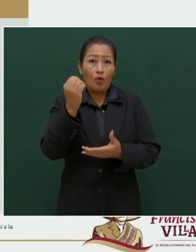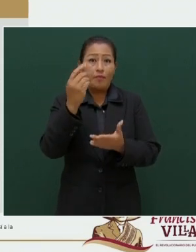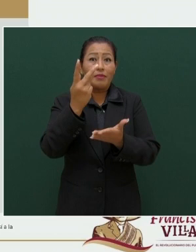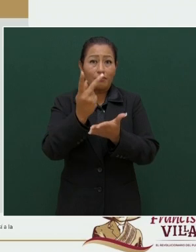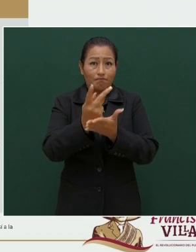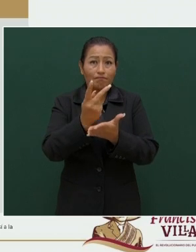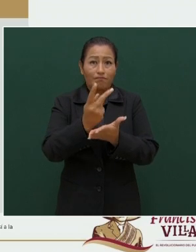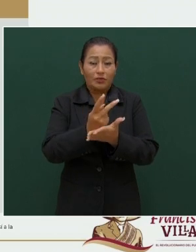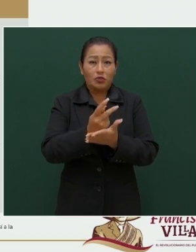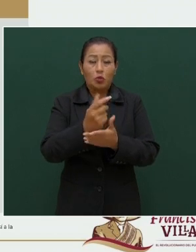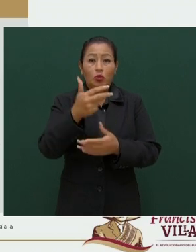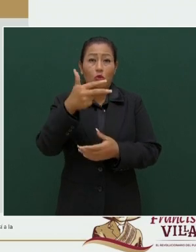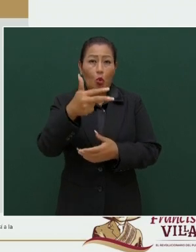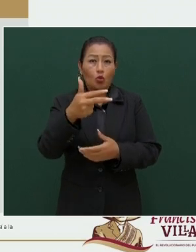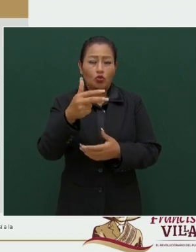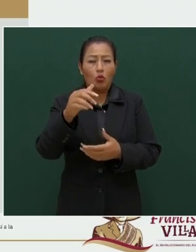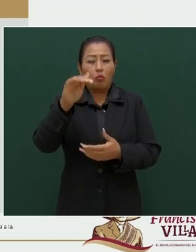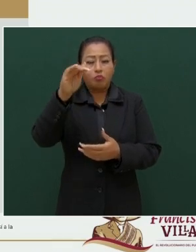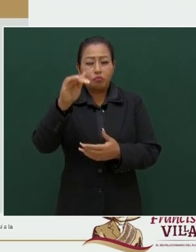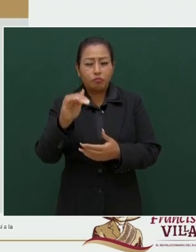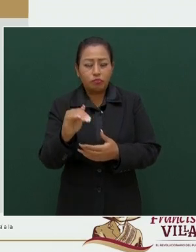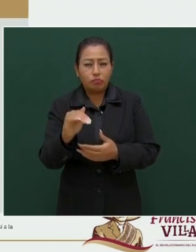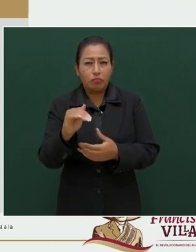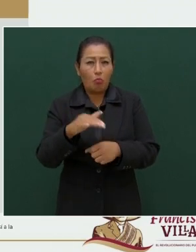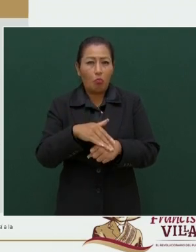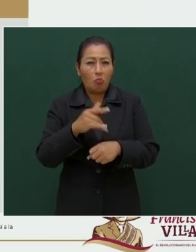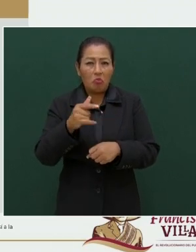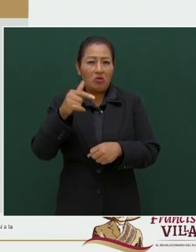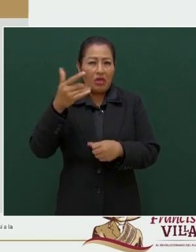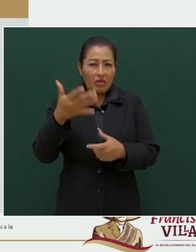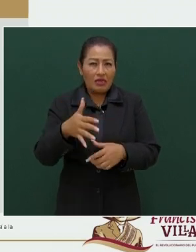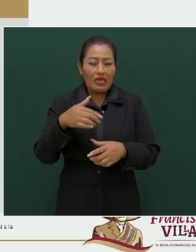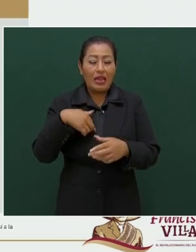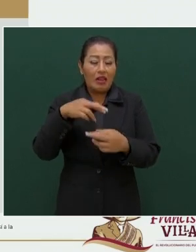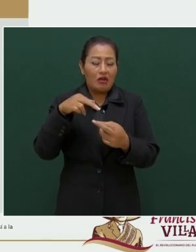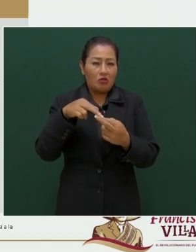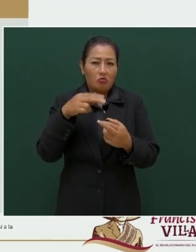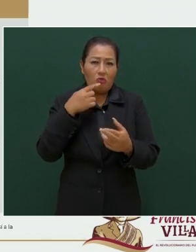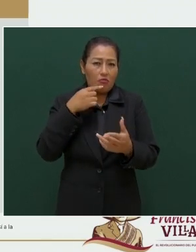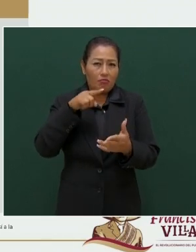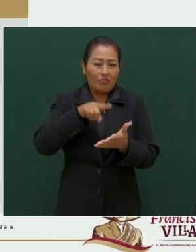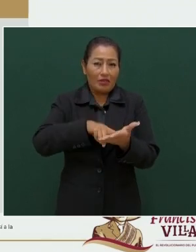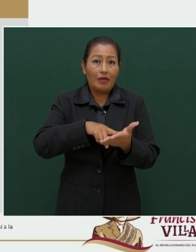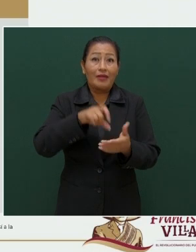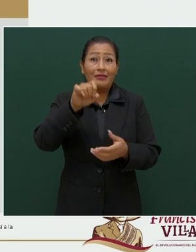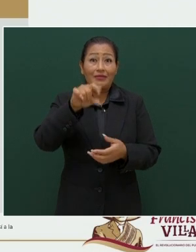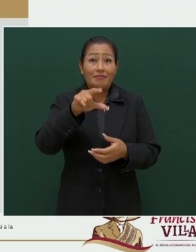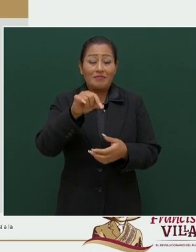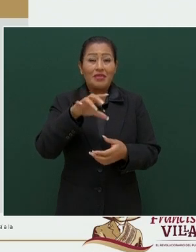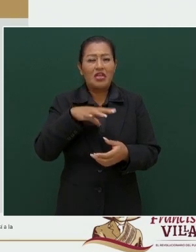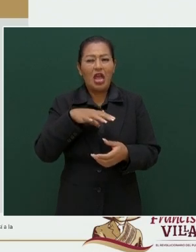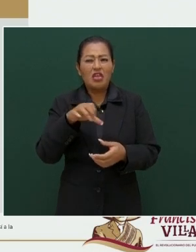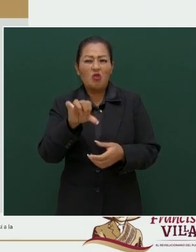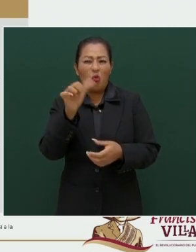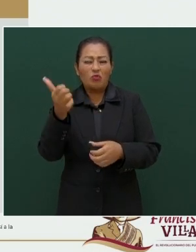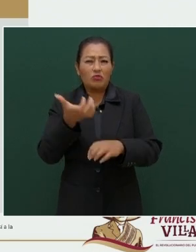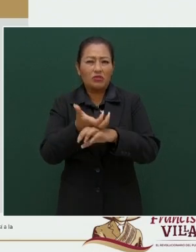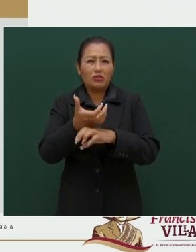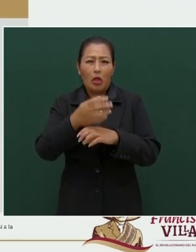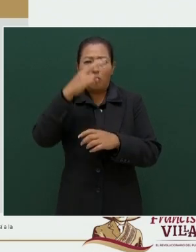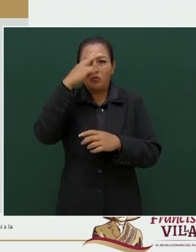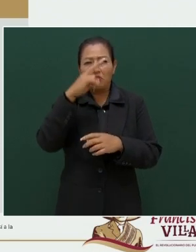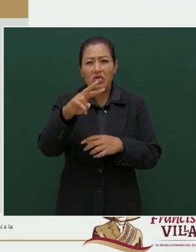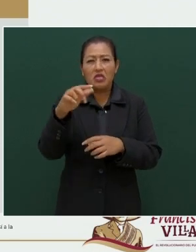centavos, estuvo 8 centavos por debajo del precio máximo establecido en su región. Y así también sucedió en algunos estados como